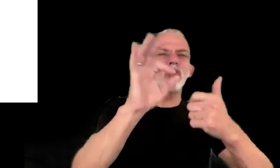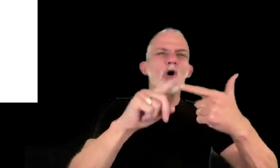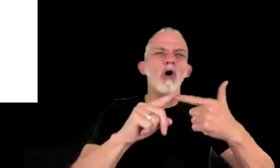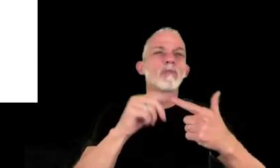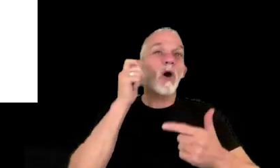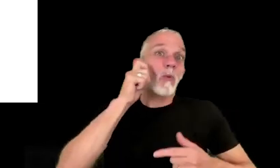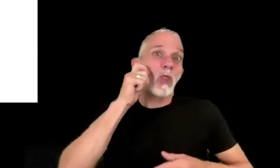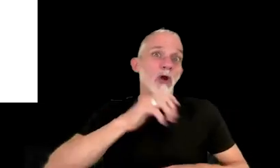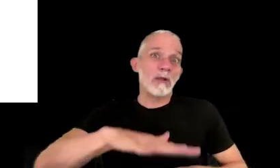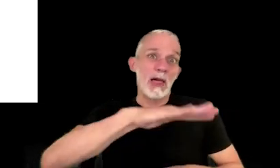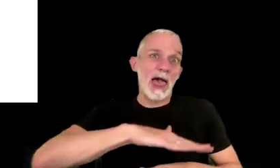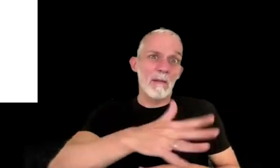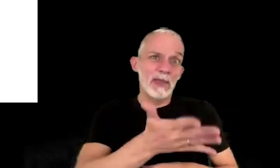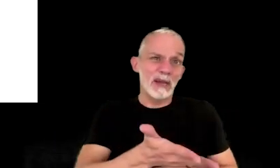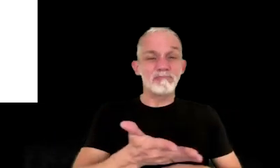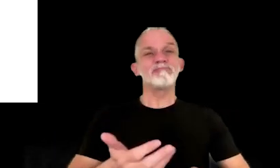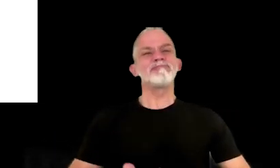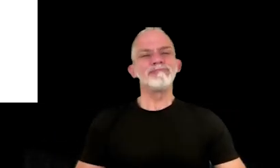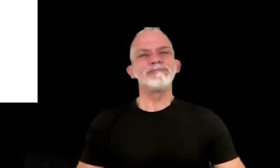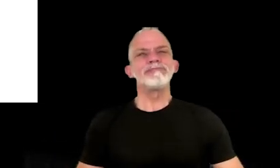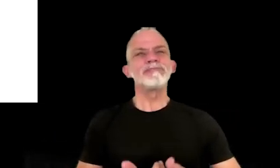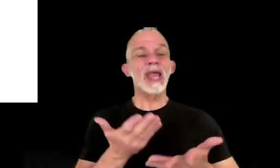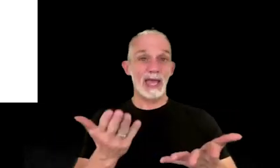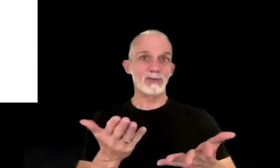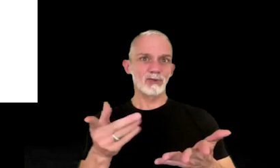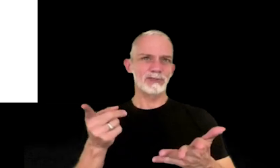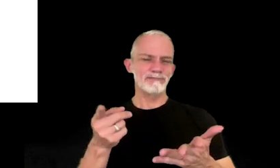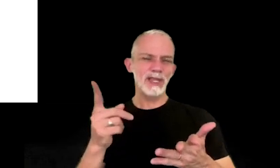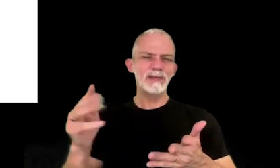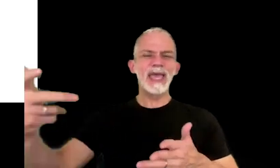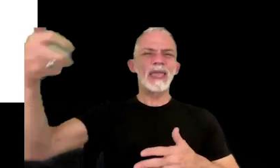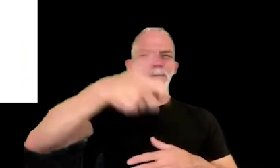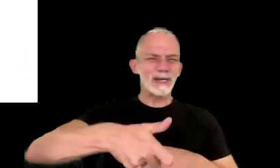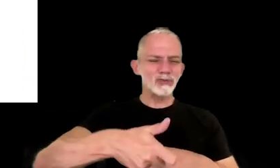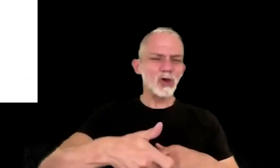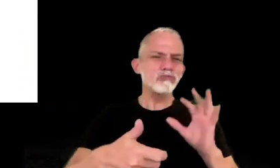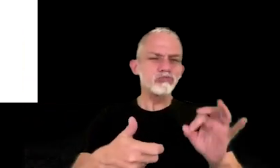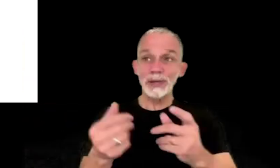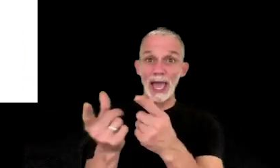Rivadavia. Entonces, se hacía esa inversión,